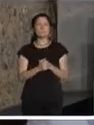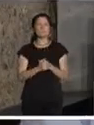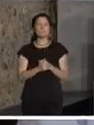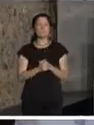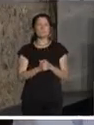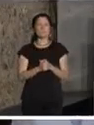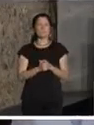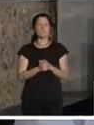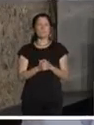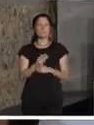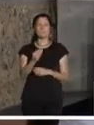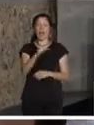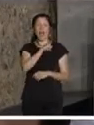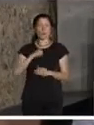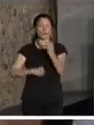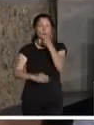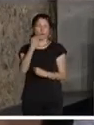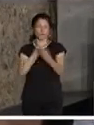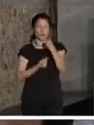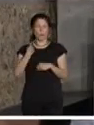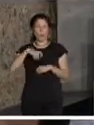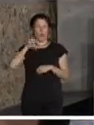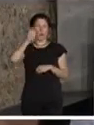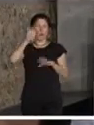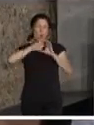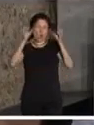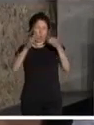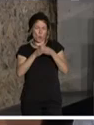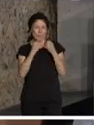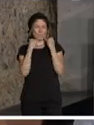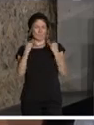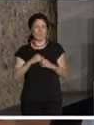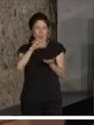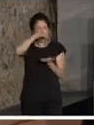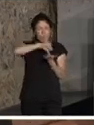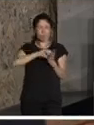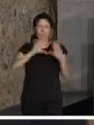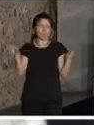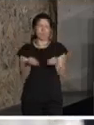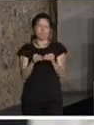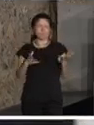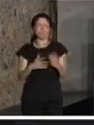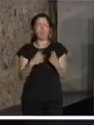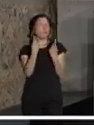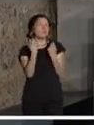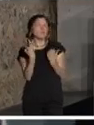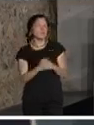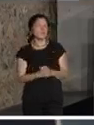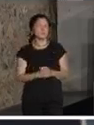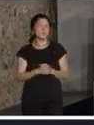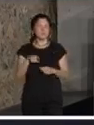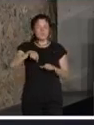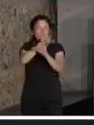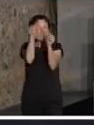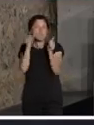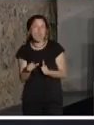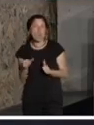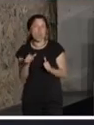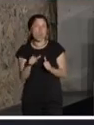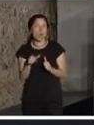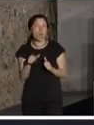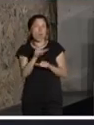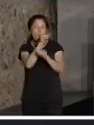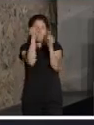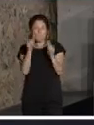masiva por el autoconsumo y por las comunidades energéticas locales en definitiva necesitamos que este modelo no